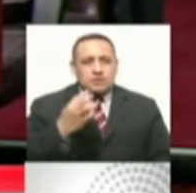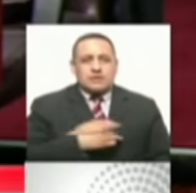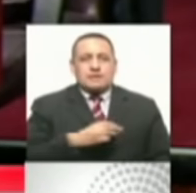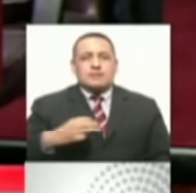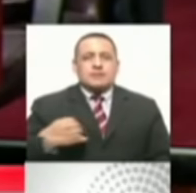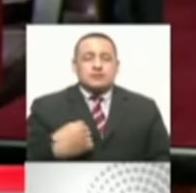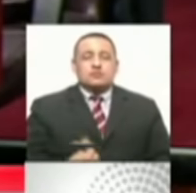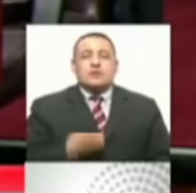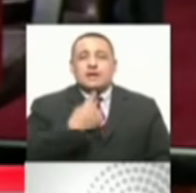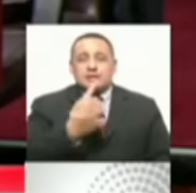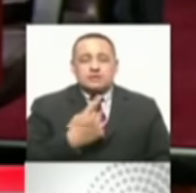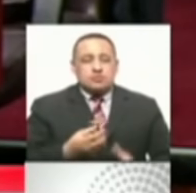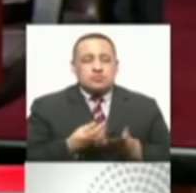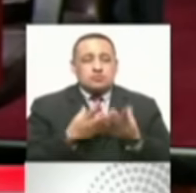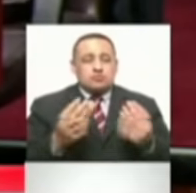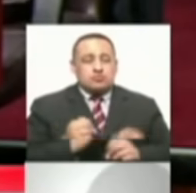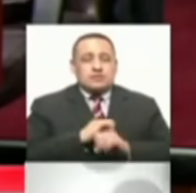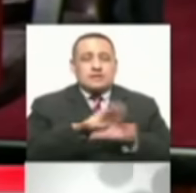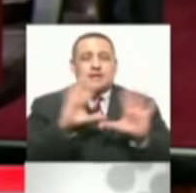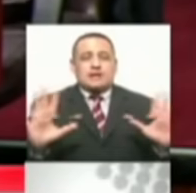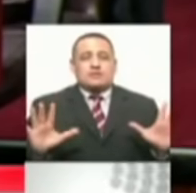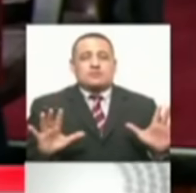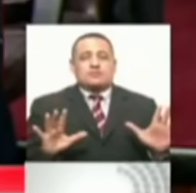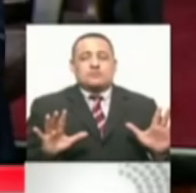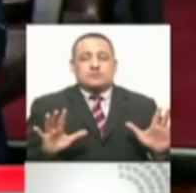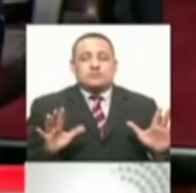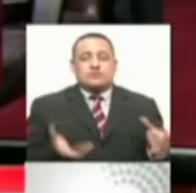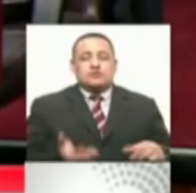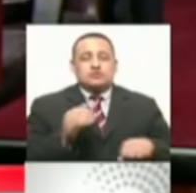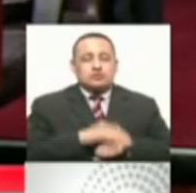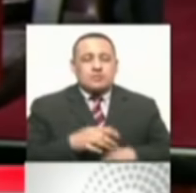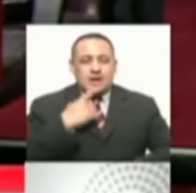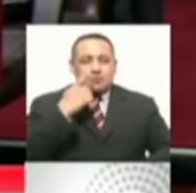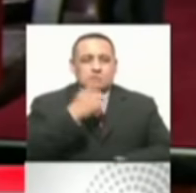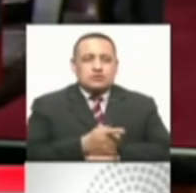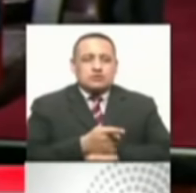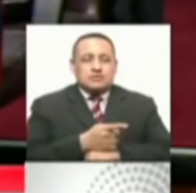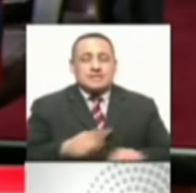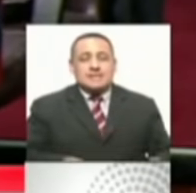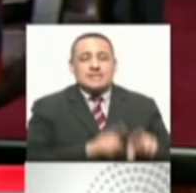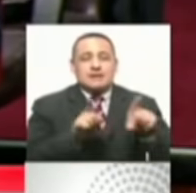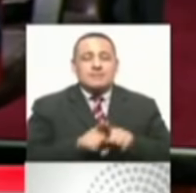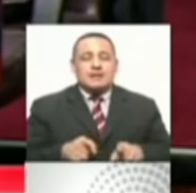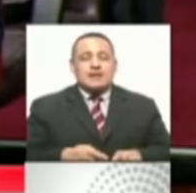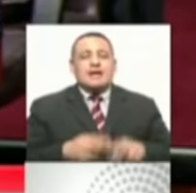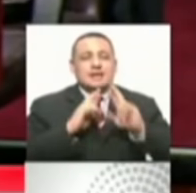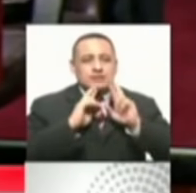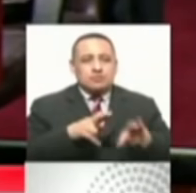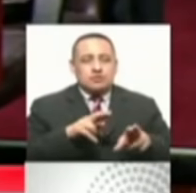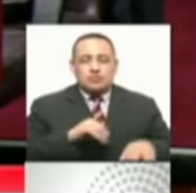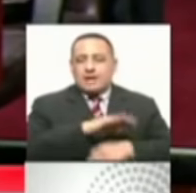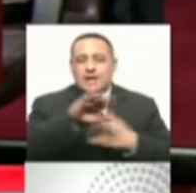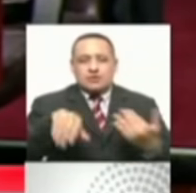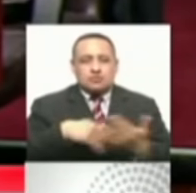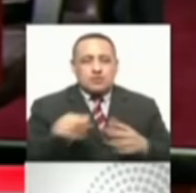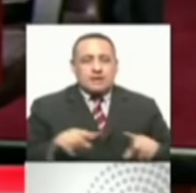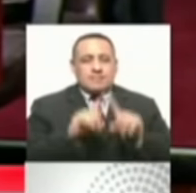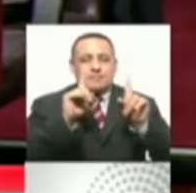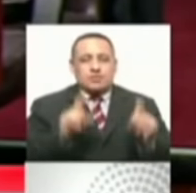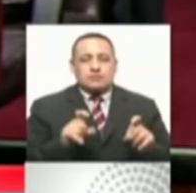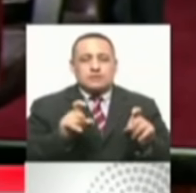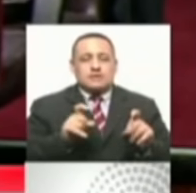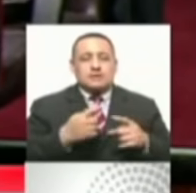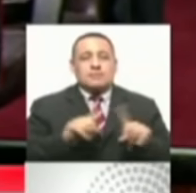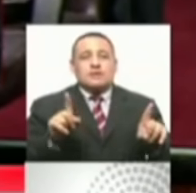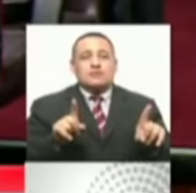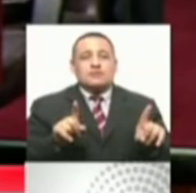42, ya, digamos, en los hechos estaría admitida, solo falta que la mesa directiva la ponga en agenda. Exacto, sí, pero también hemos escuchado